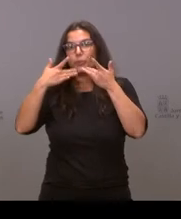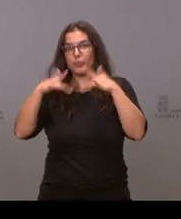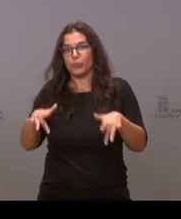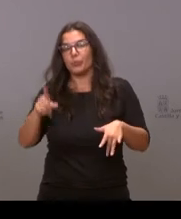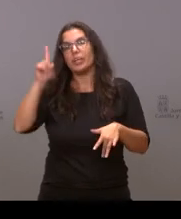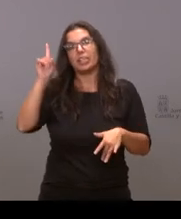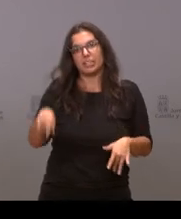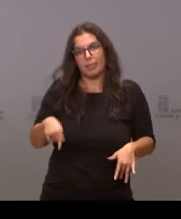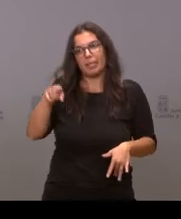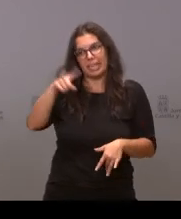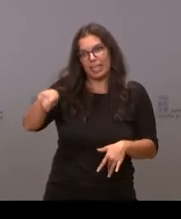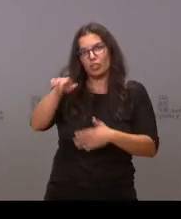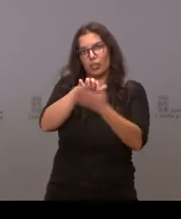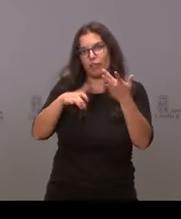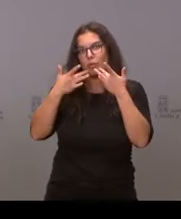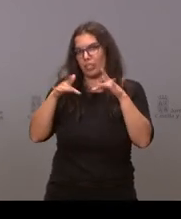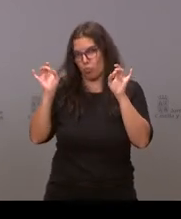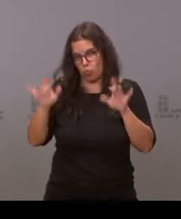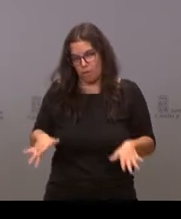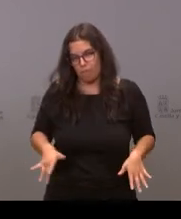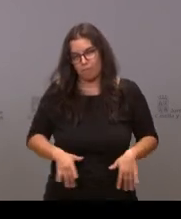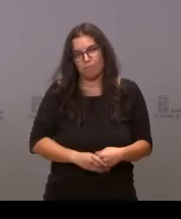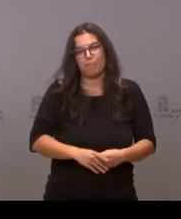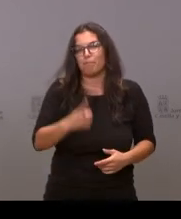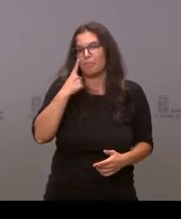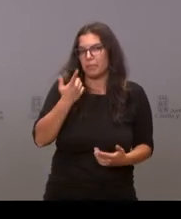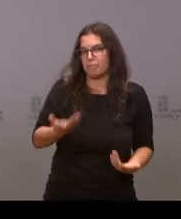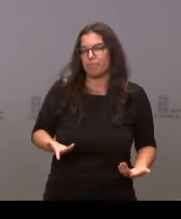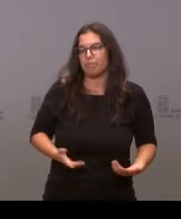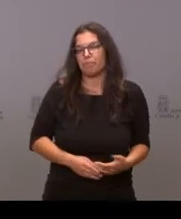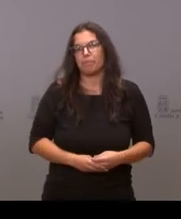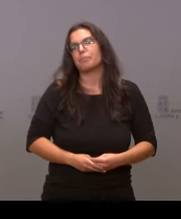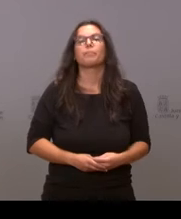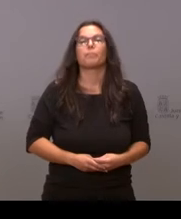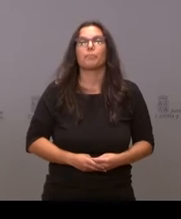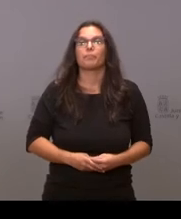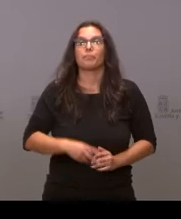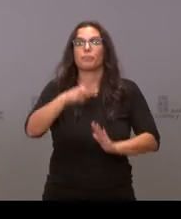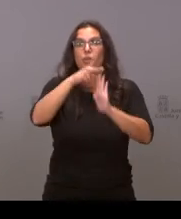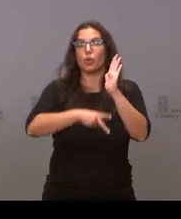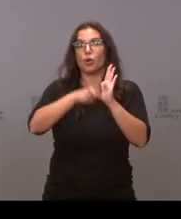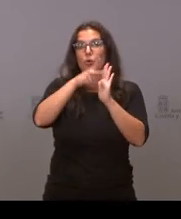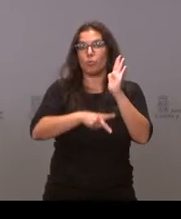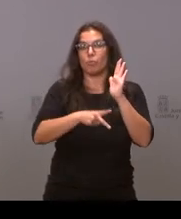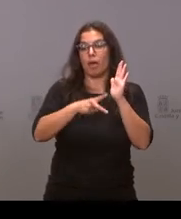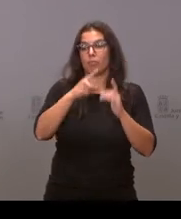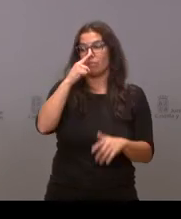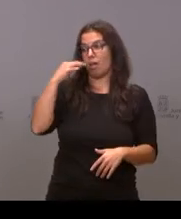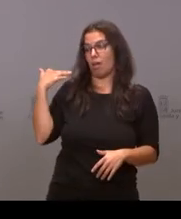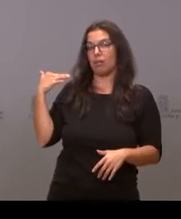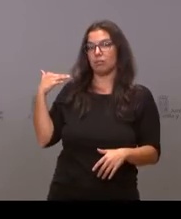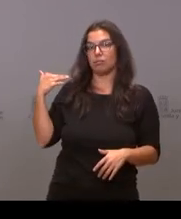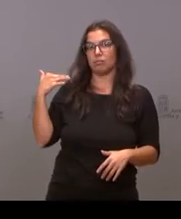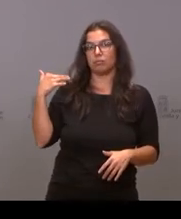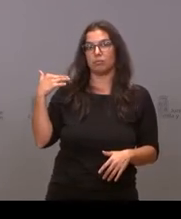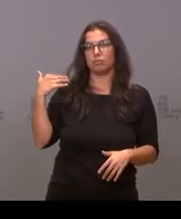también que en estos informes son objetivos mire es una norma que se adoptó hace unos años en otro